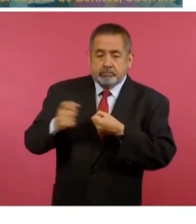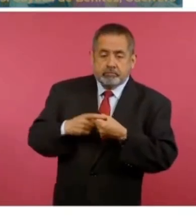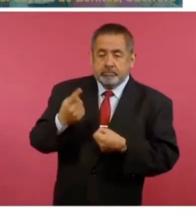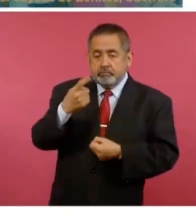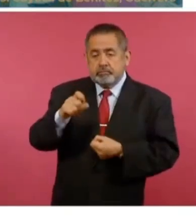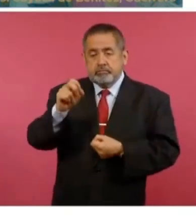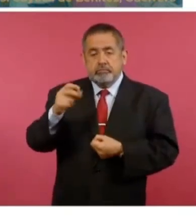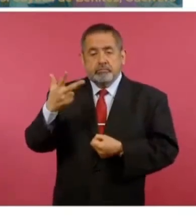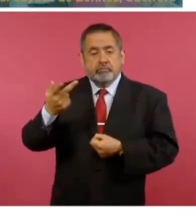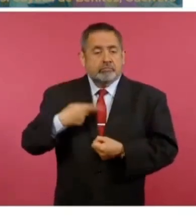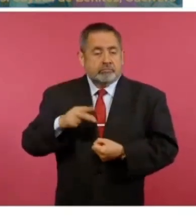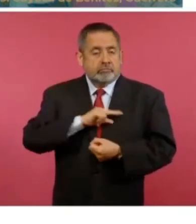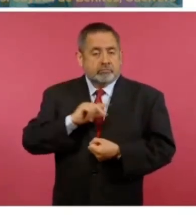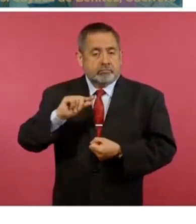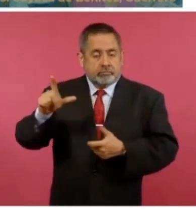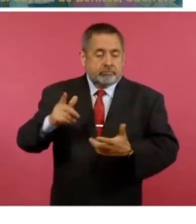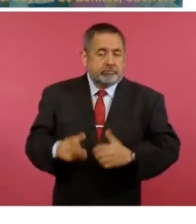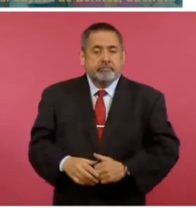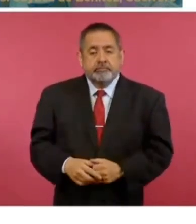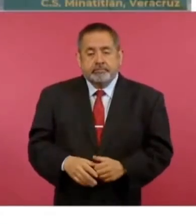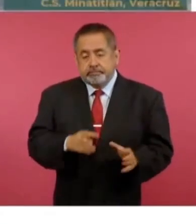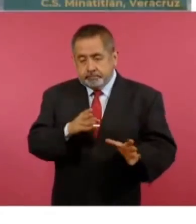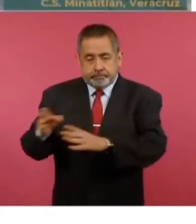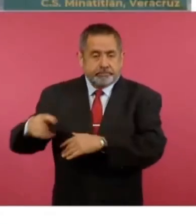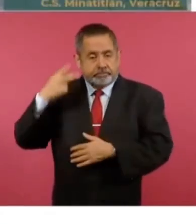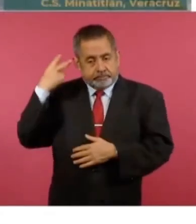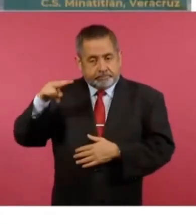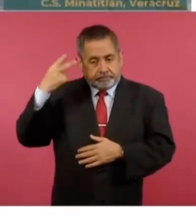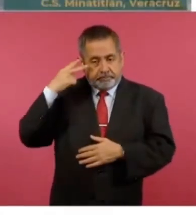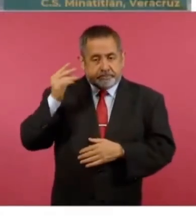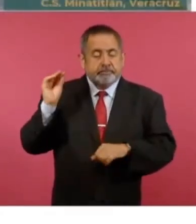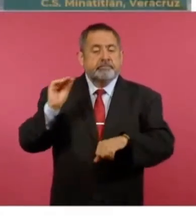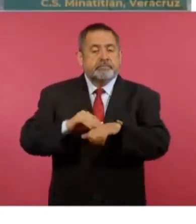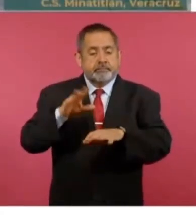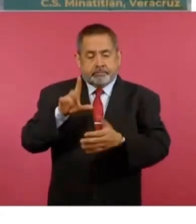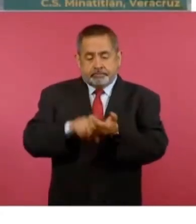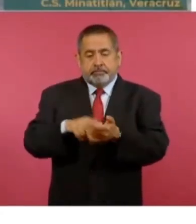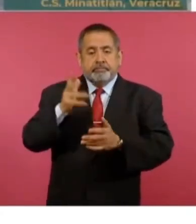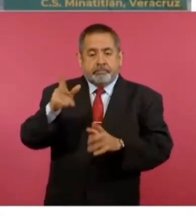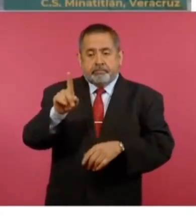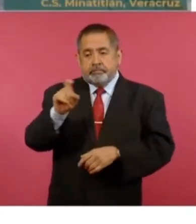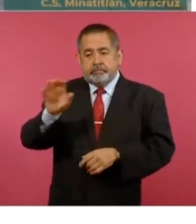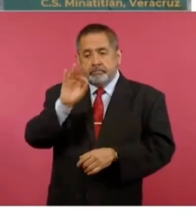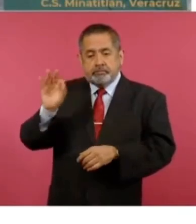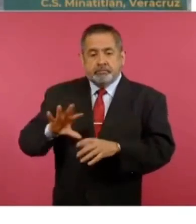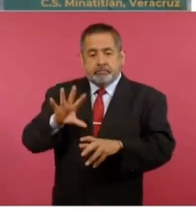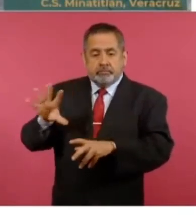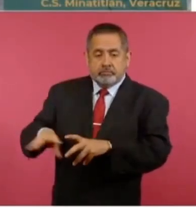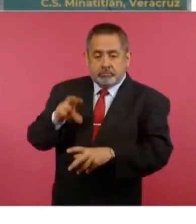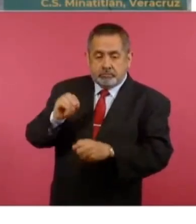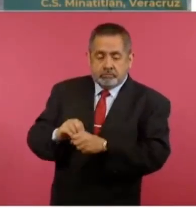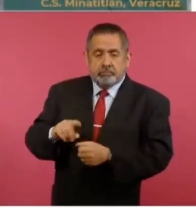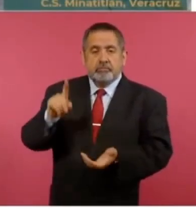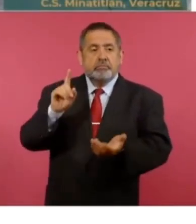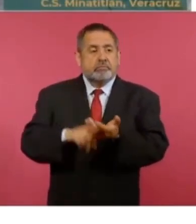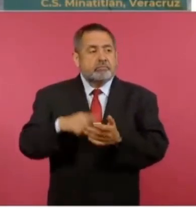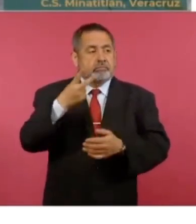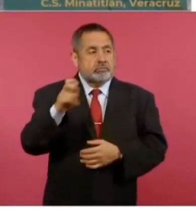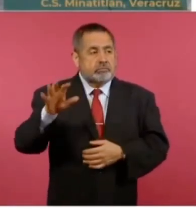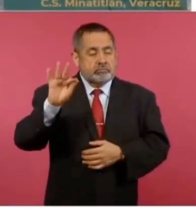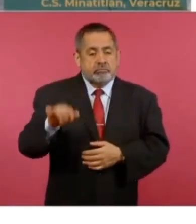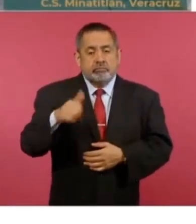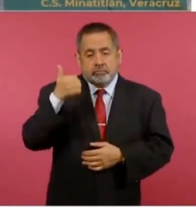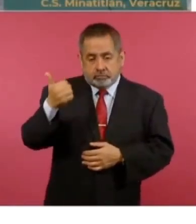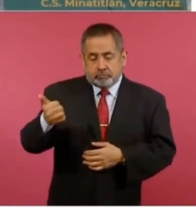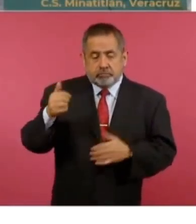108 especialistas. En el caso de Veracruz se han instalado ya el 100% de los comités, han sido